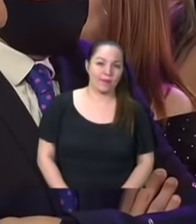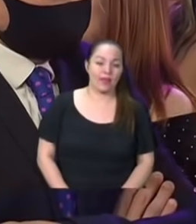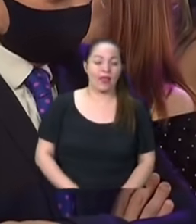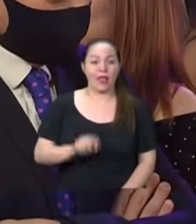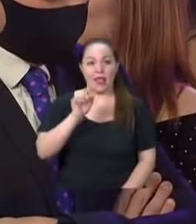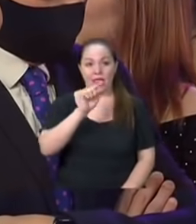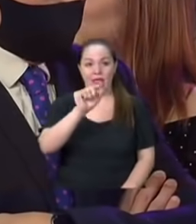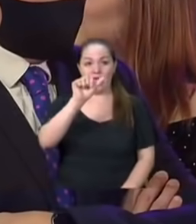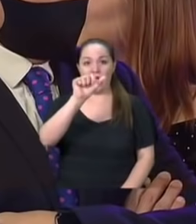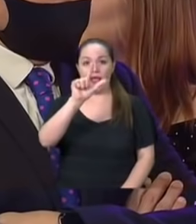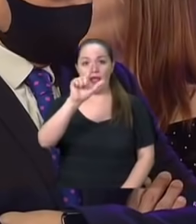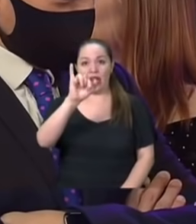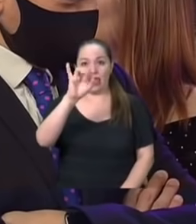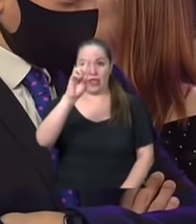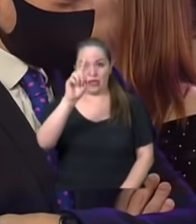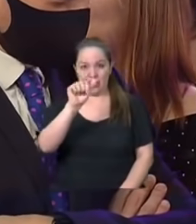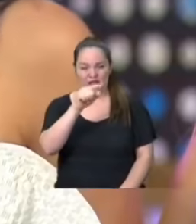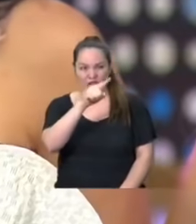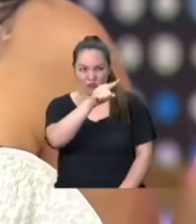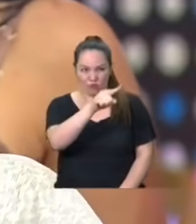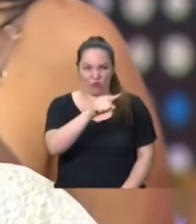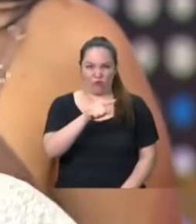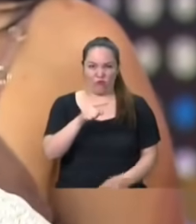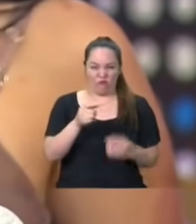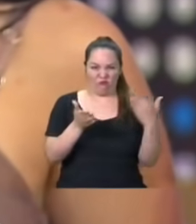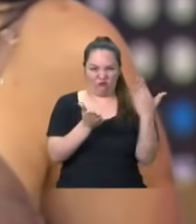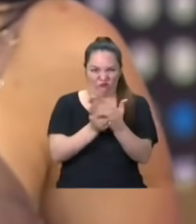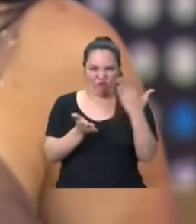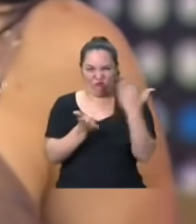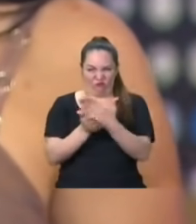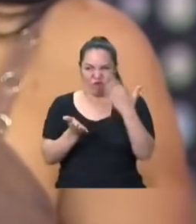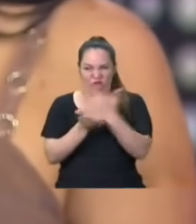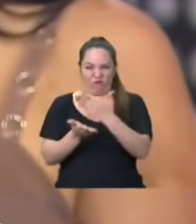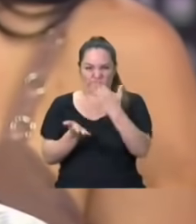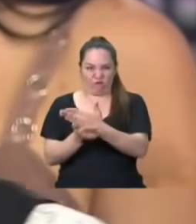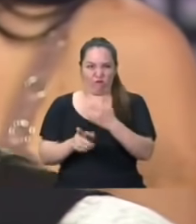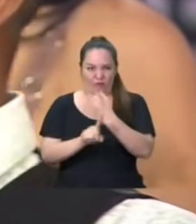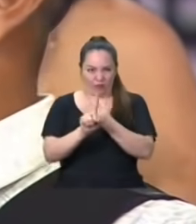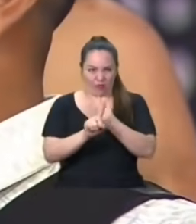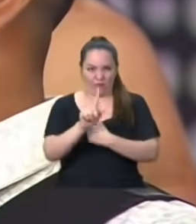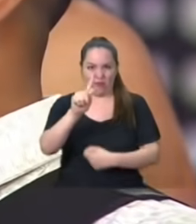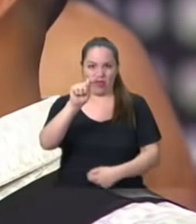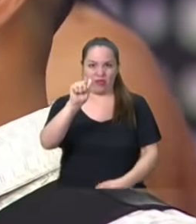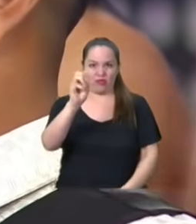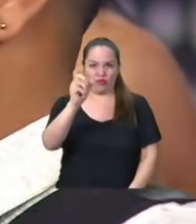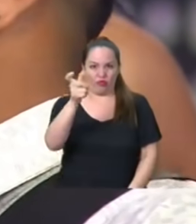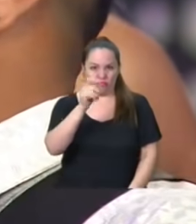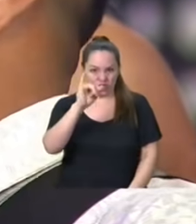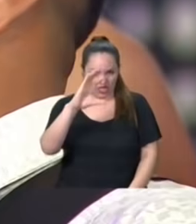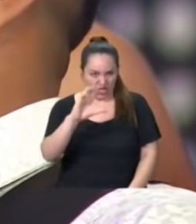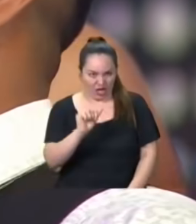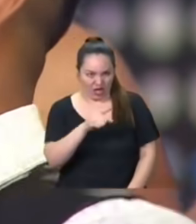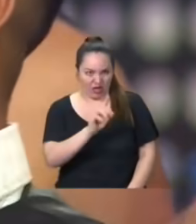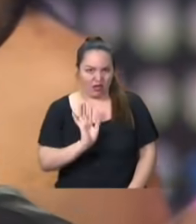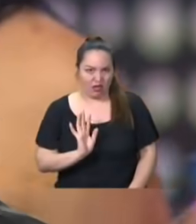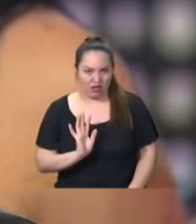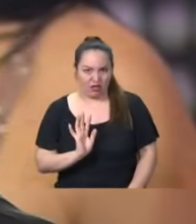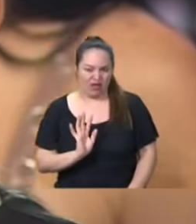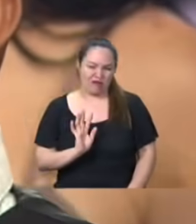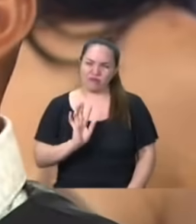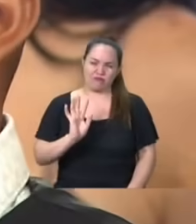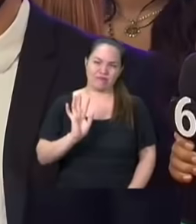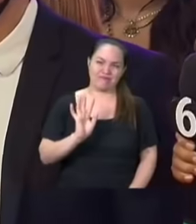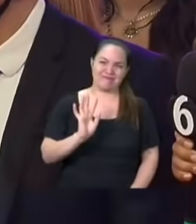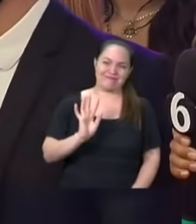Aleida, ¿era tóxica? Se va para la calle. Sea sincero. No, pero la verdad no...